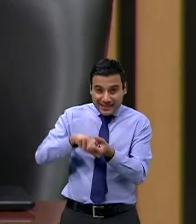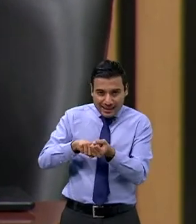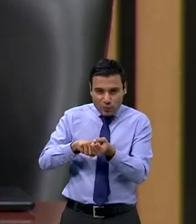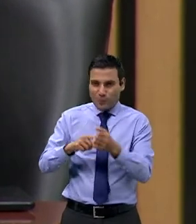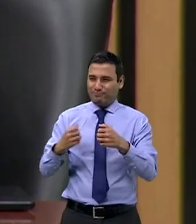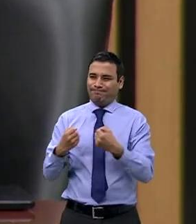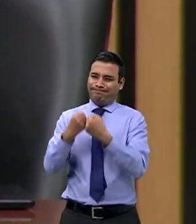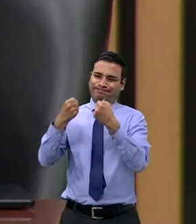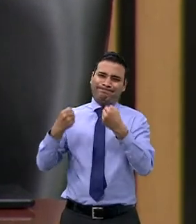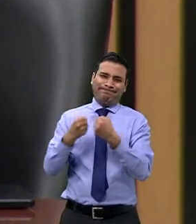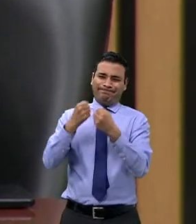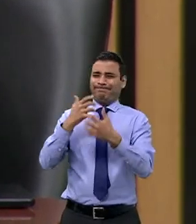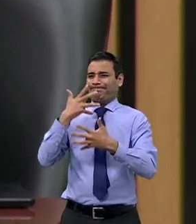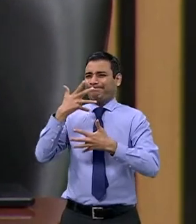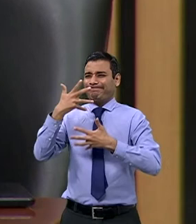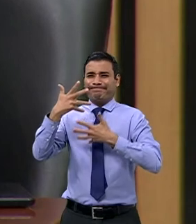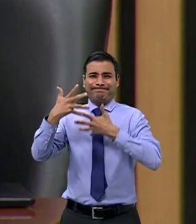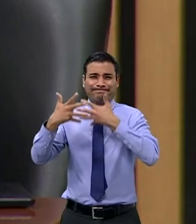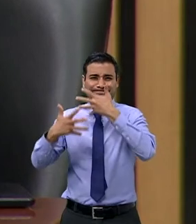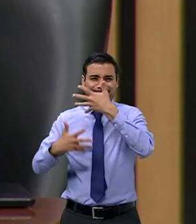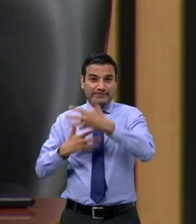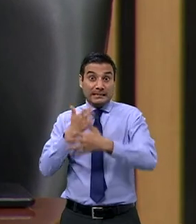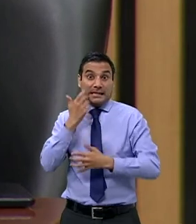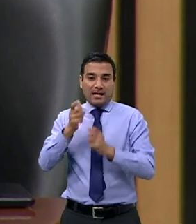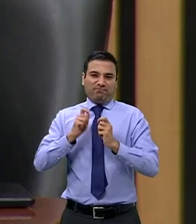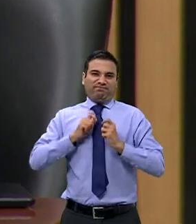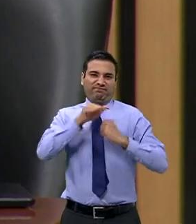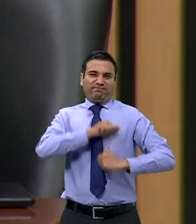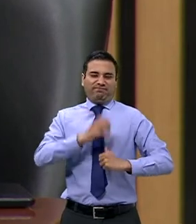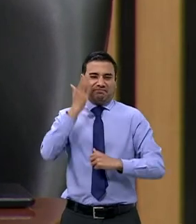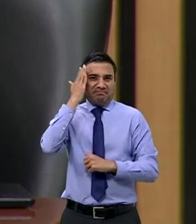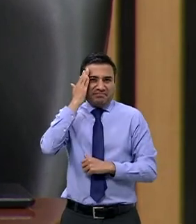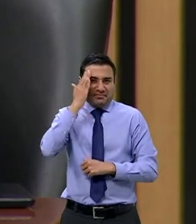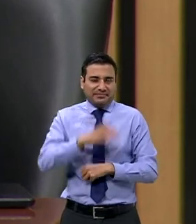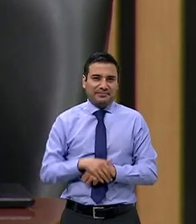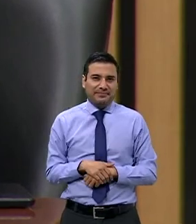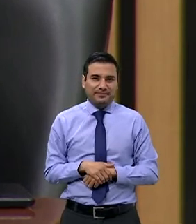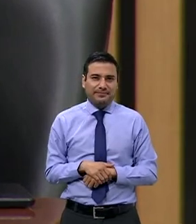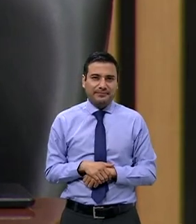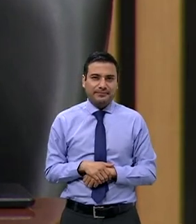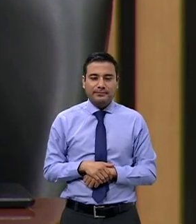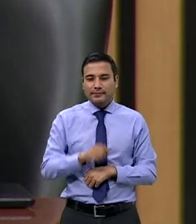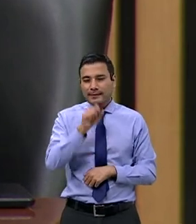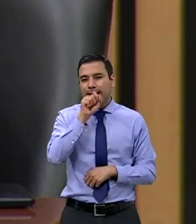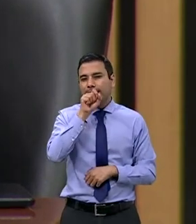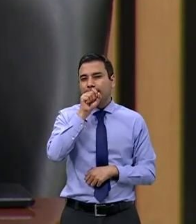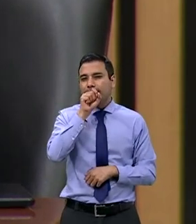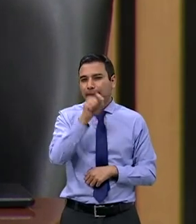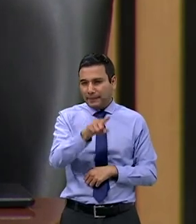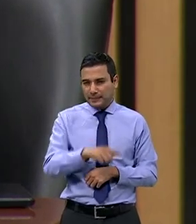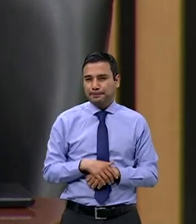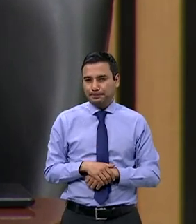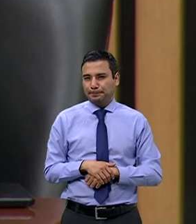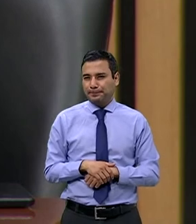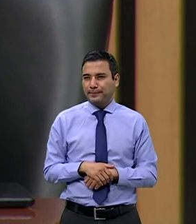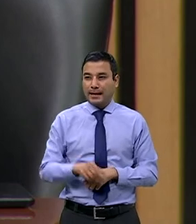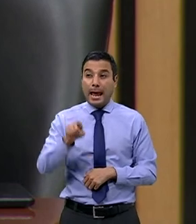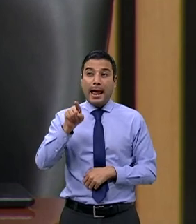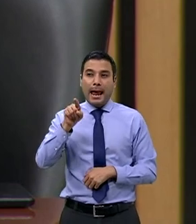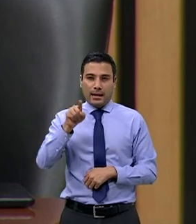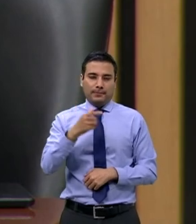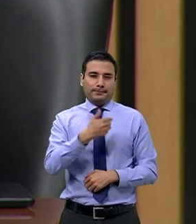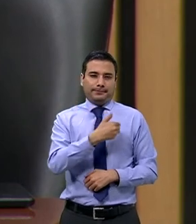han esforzado y además poder cumplir una promesa de no perseguir a los